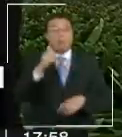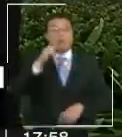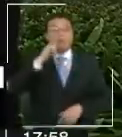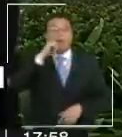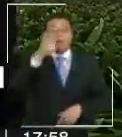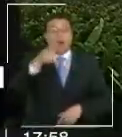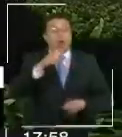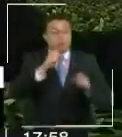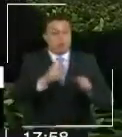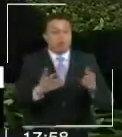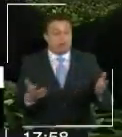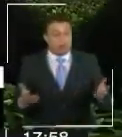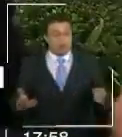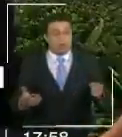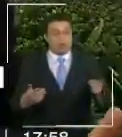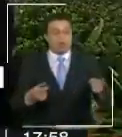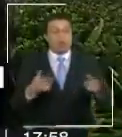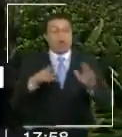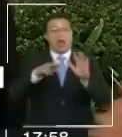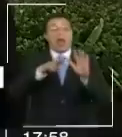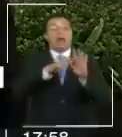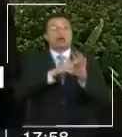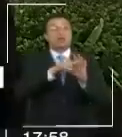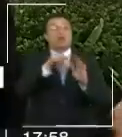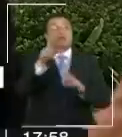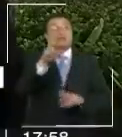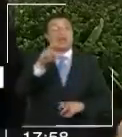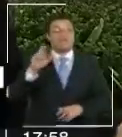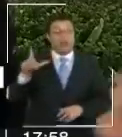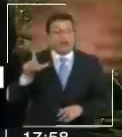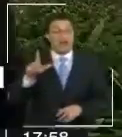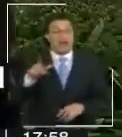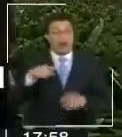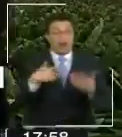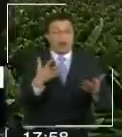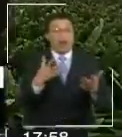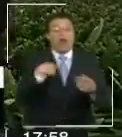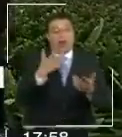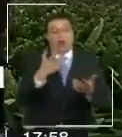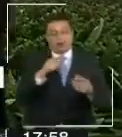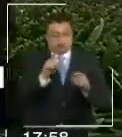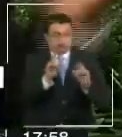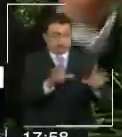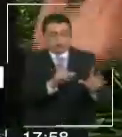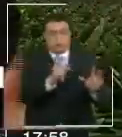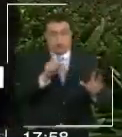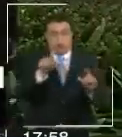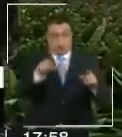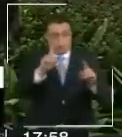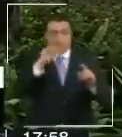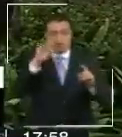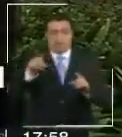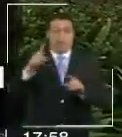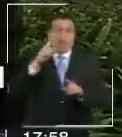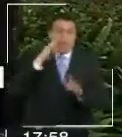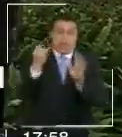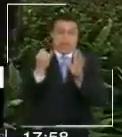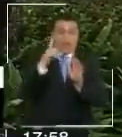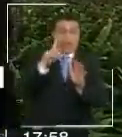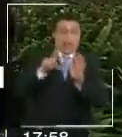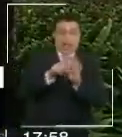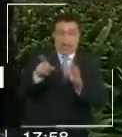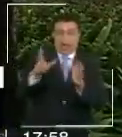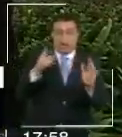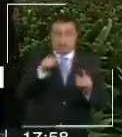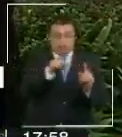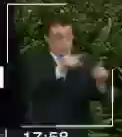alguien podría decir, mire, los resultados que el CERVEL nos dice que son, no son, porque esta es una institución que actúa, ustedes lo han dicho, ilegalmente o